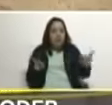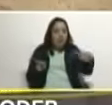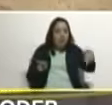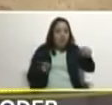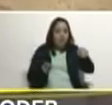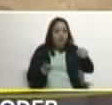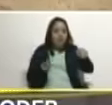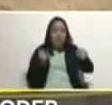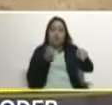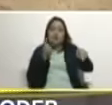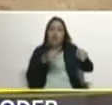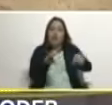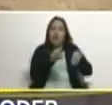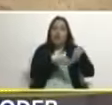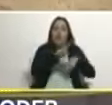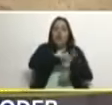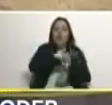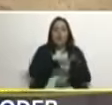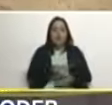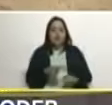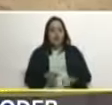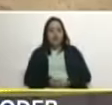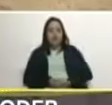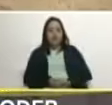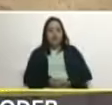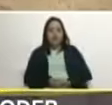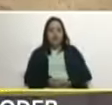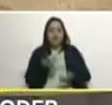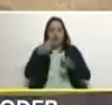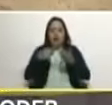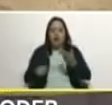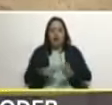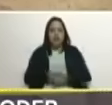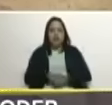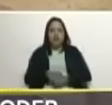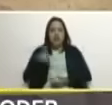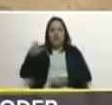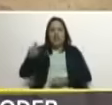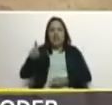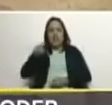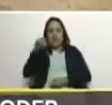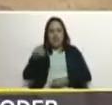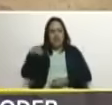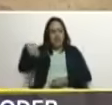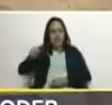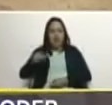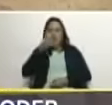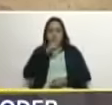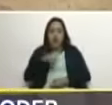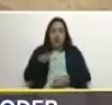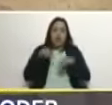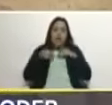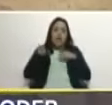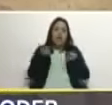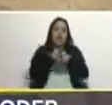valle, los López, las Machado, los Ledesma, aunque Ledesma no es amo del valle, pero se asimiló.